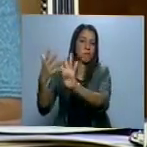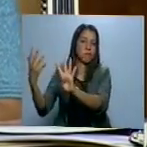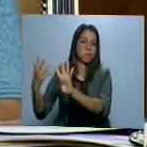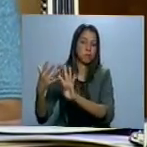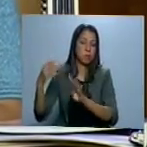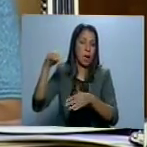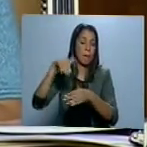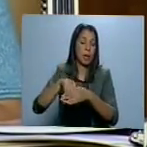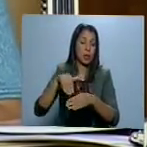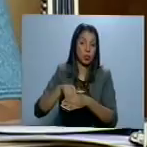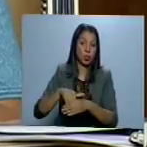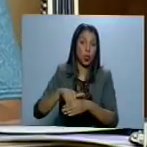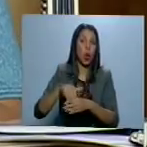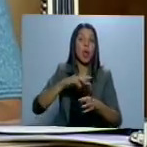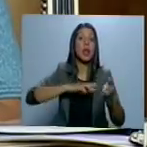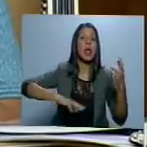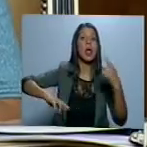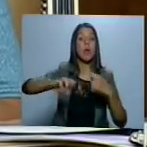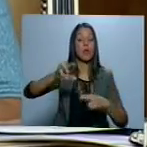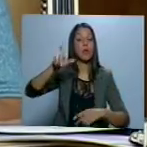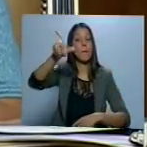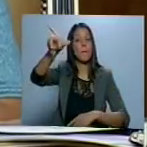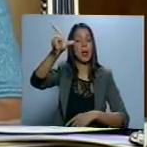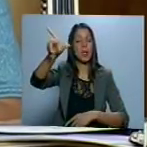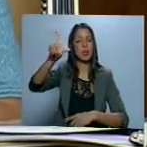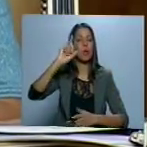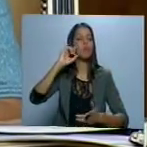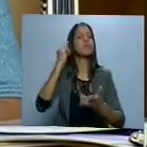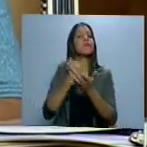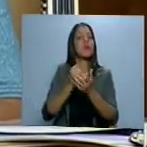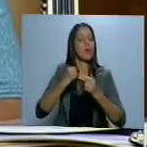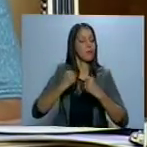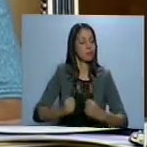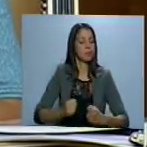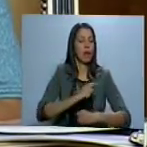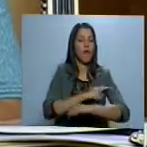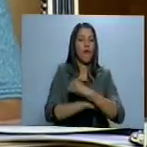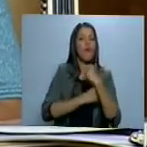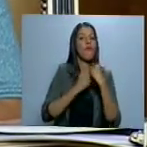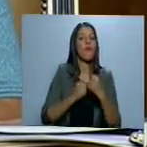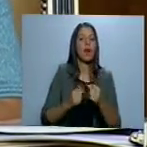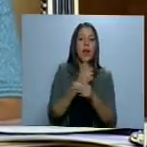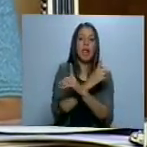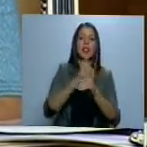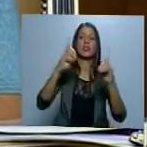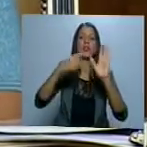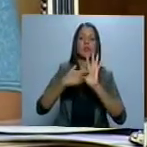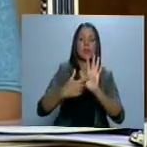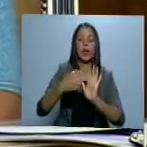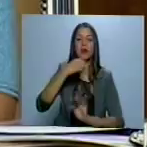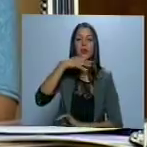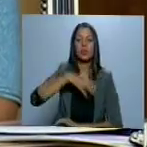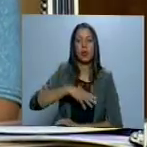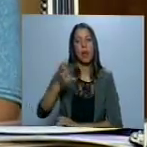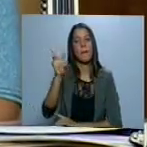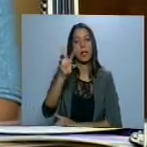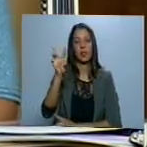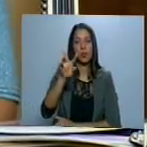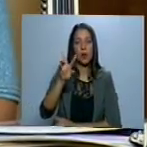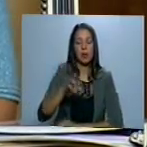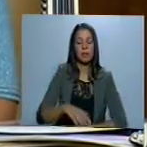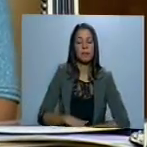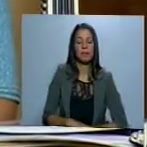las fuerzas de la revolución marcaron una página en la historia democrática y electoral de